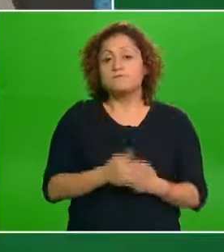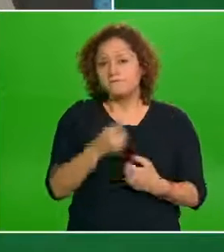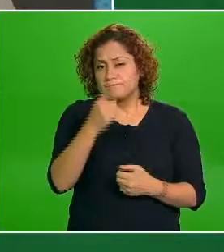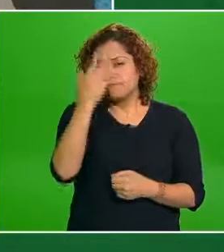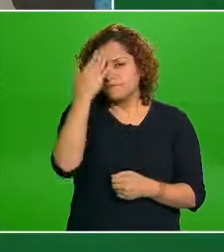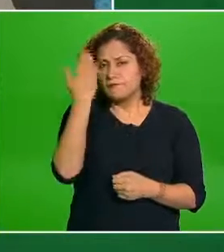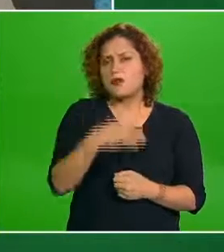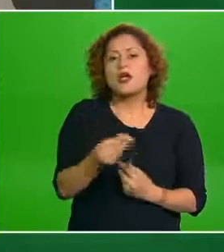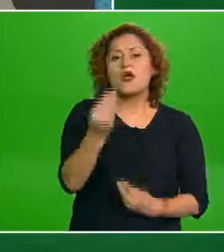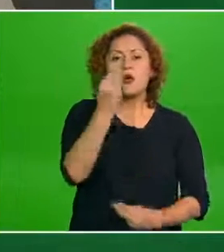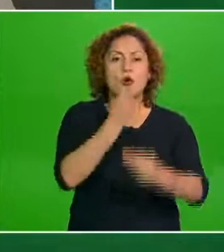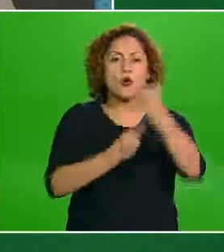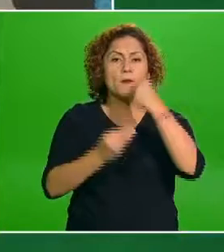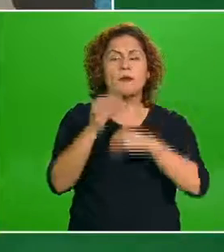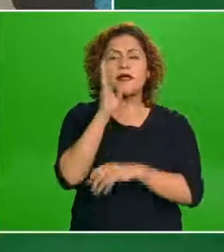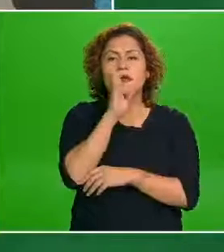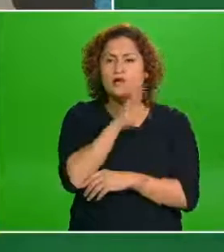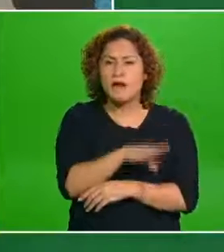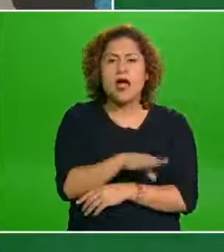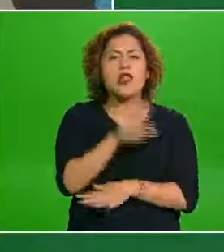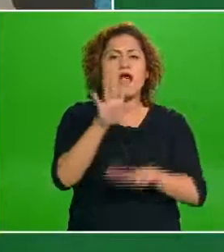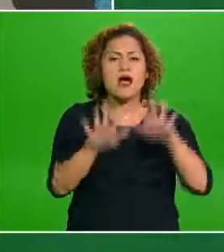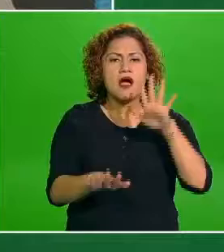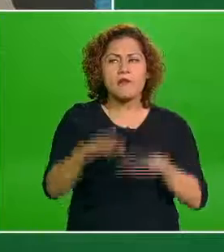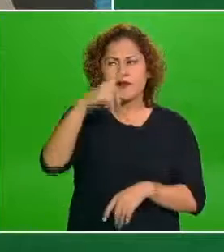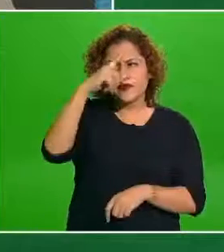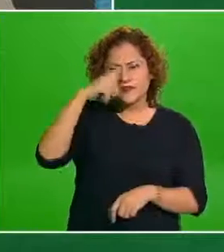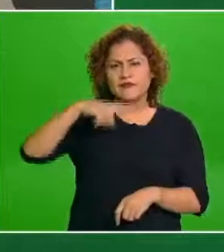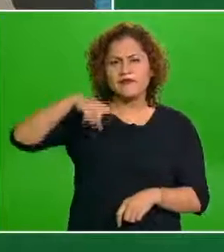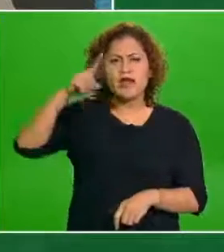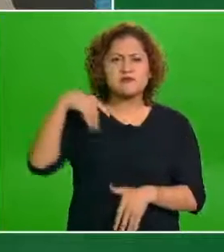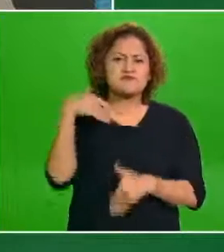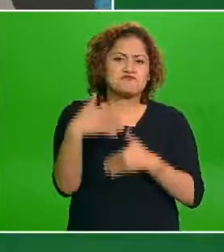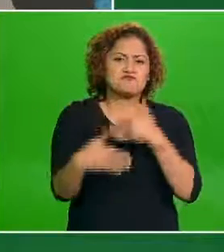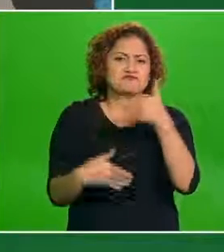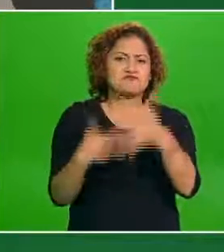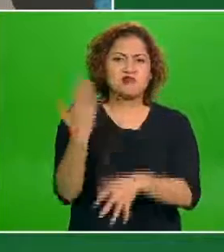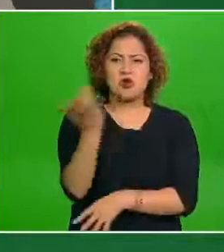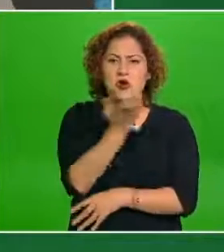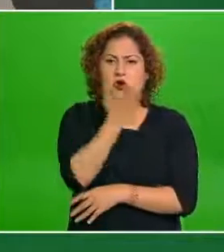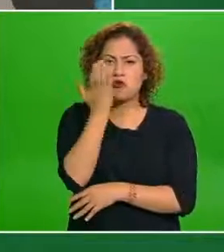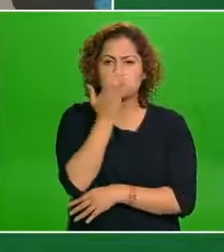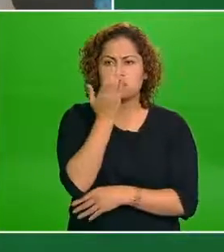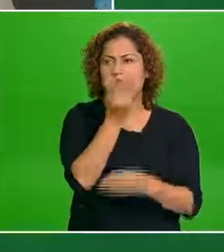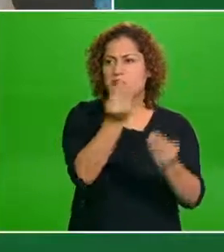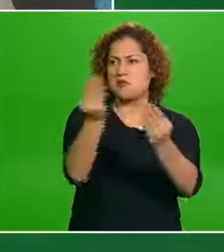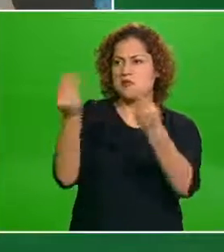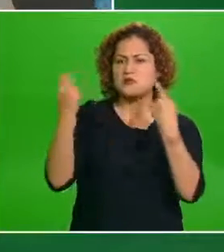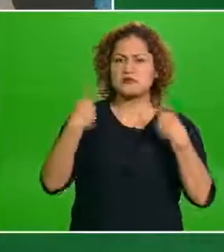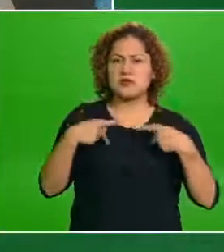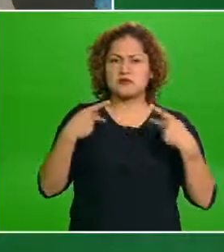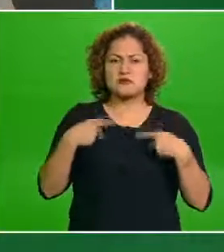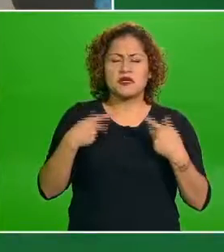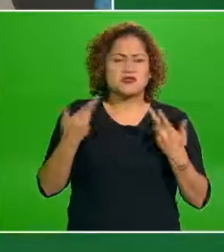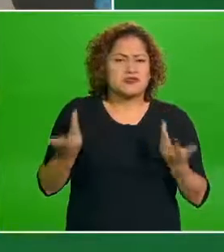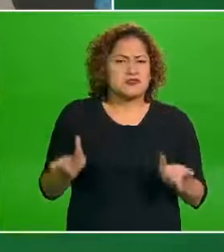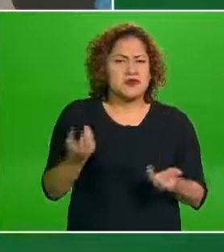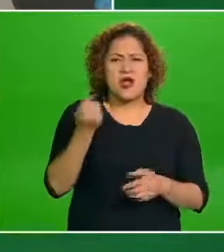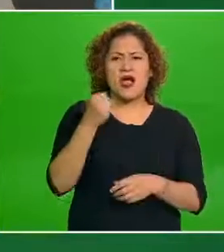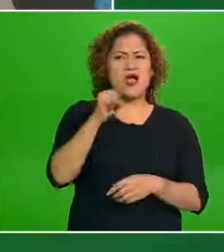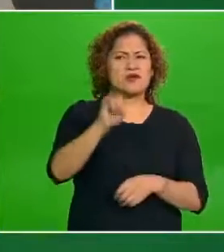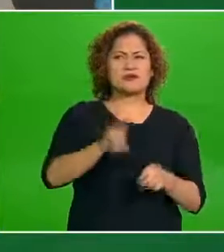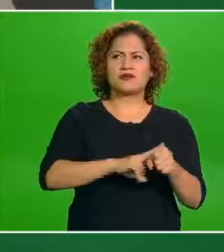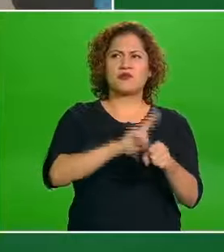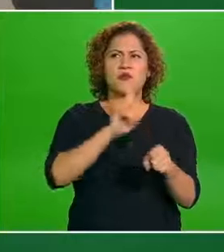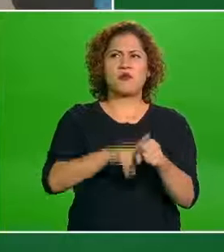sociedad es tan sencillo y cotidiano que a muchas familias o a muchas personas les resulta difícil o les cuesta